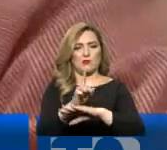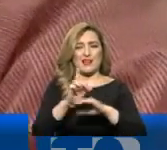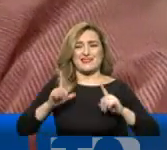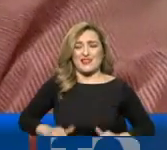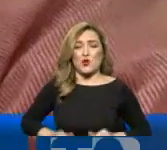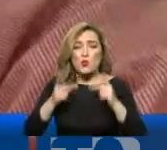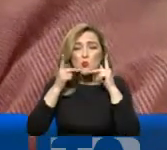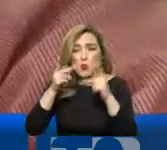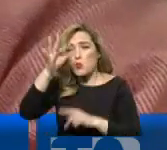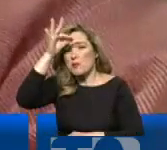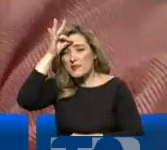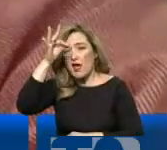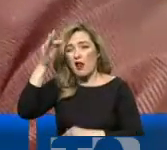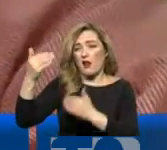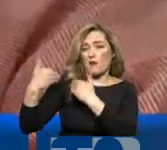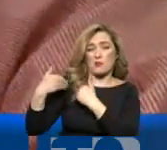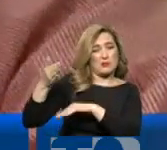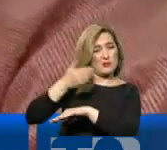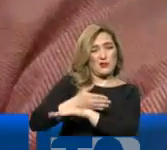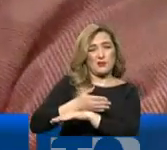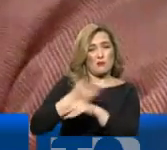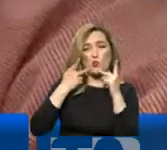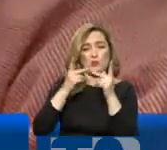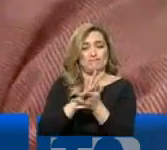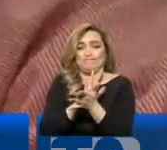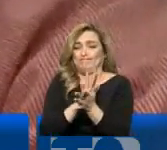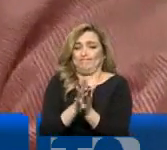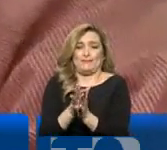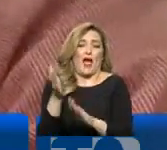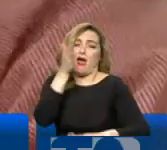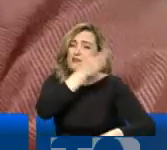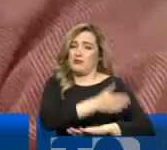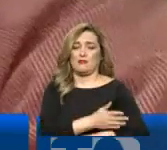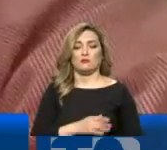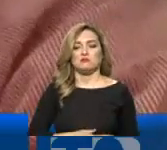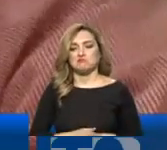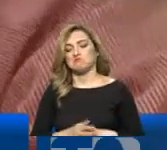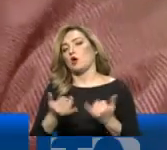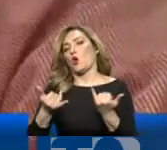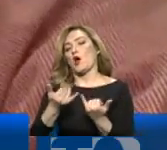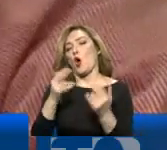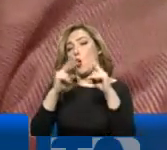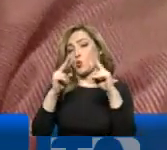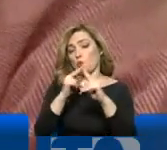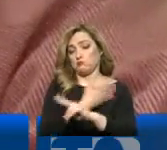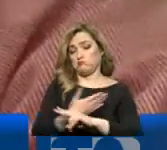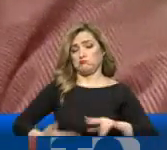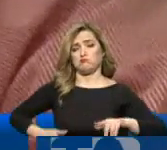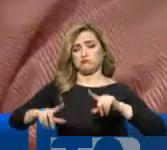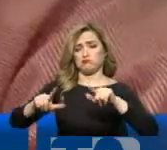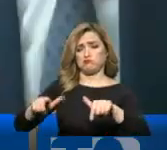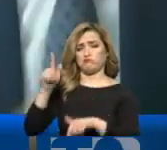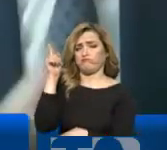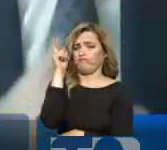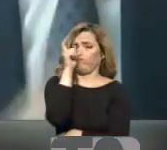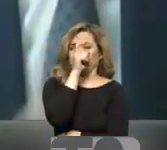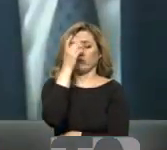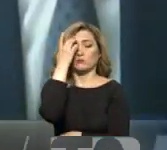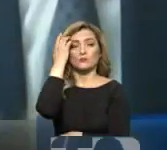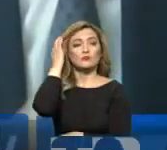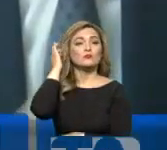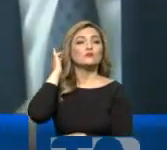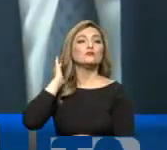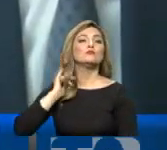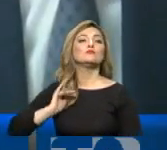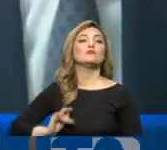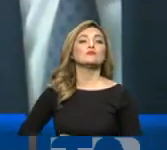pública, hospitales, ni cargos públicos, pero conociendo al presidente de la República, yo lo veo muy difícil. Sacudirle